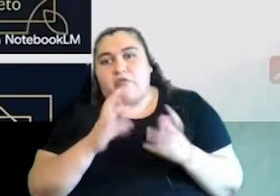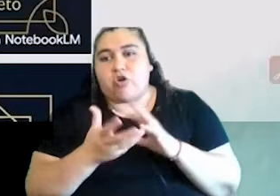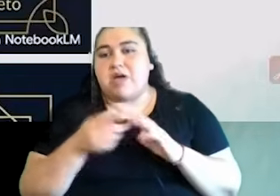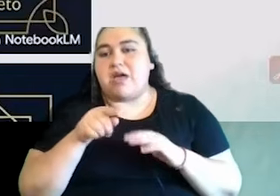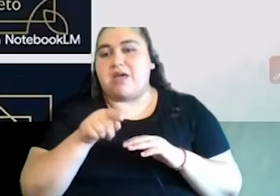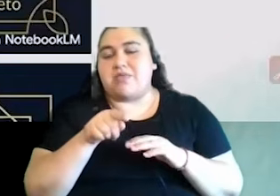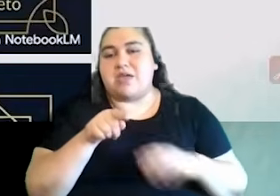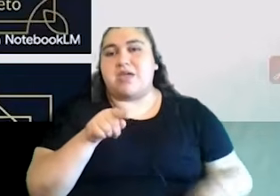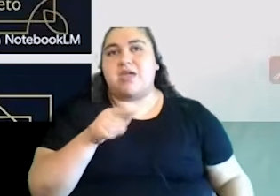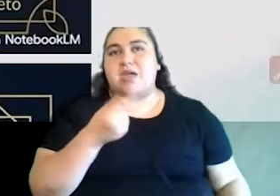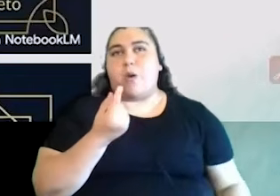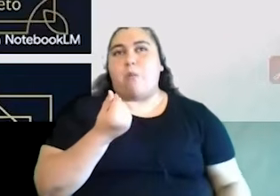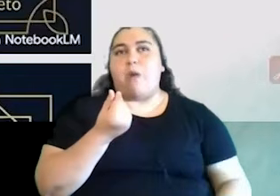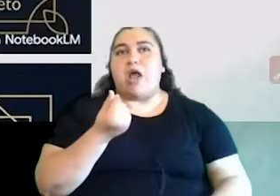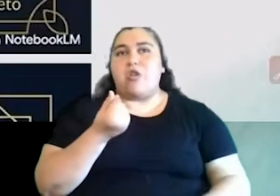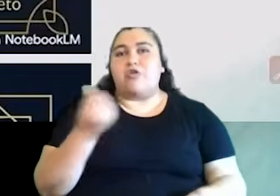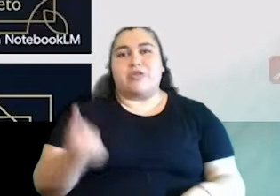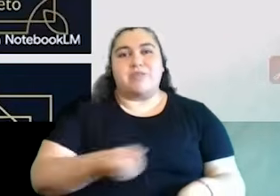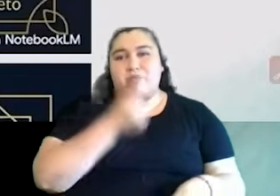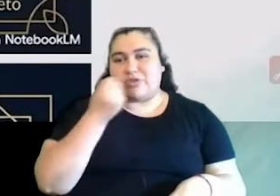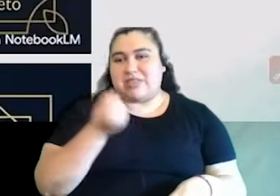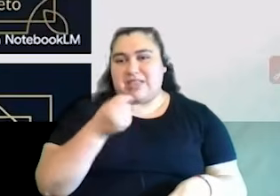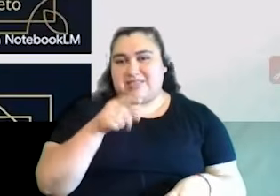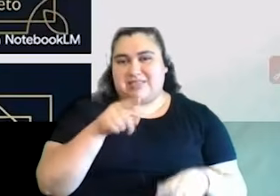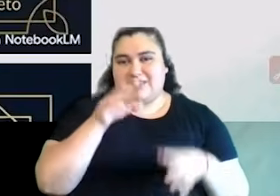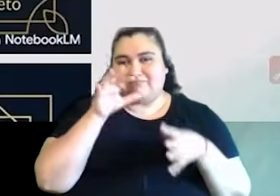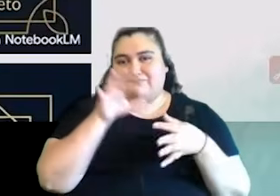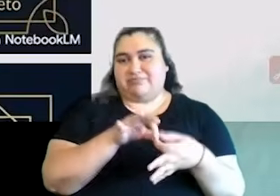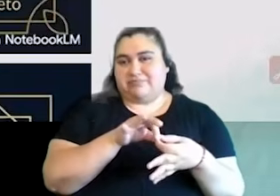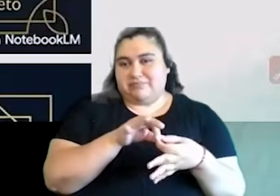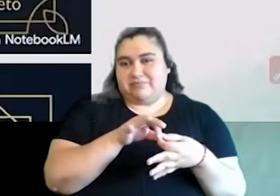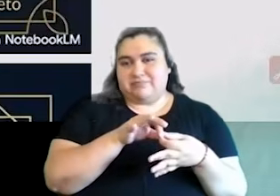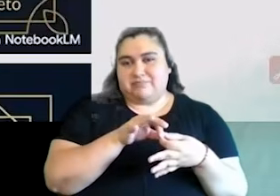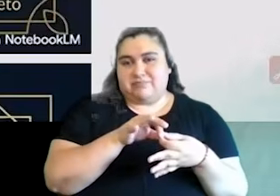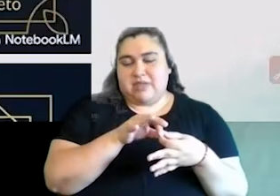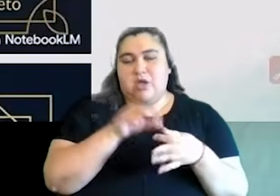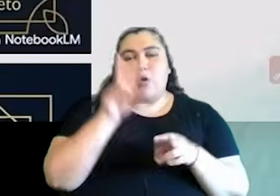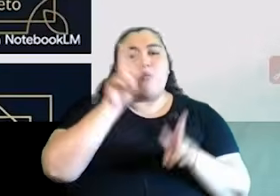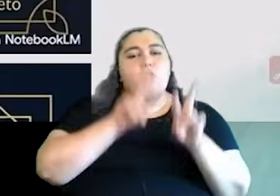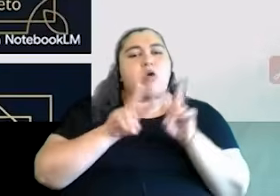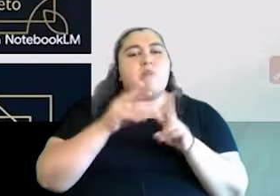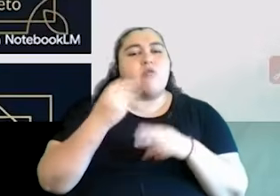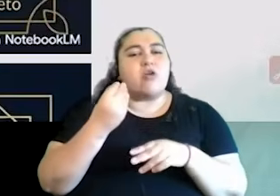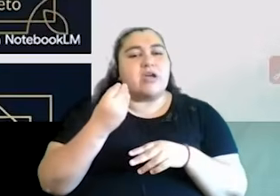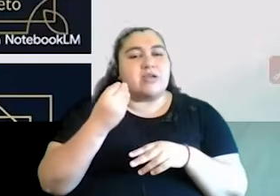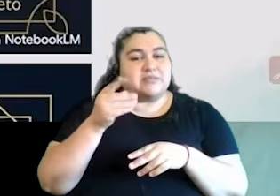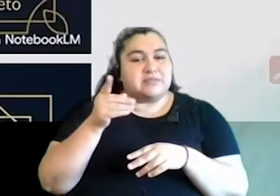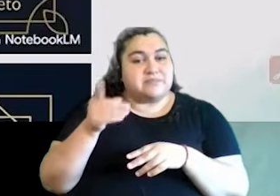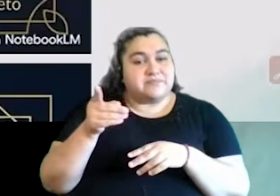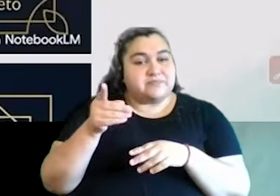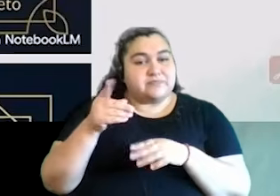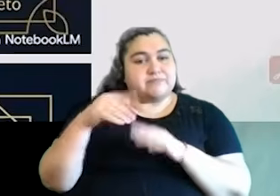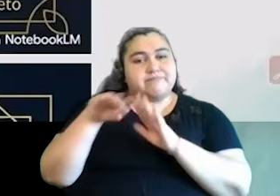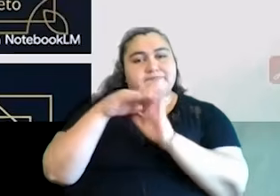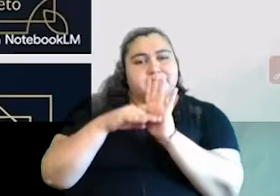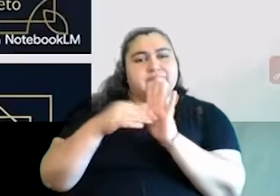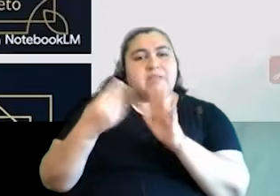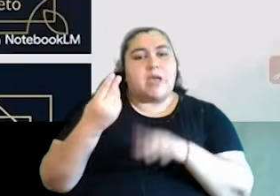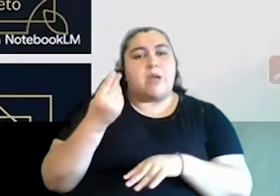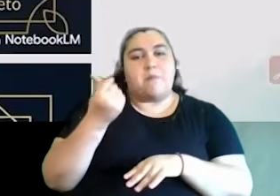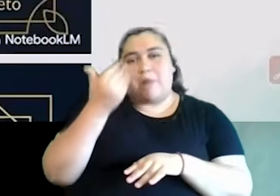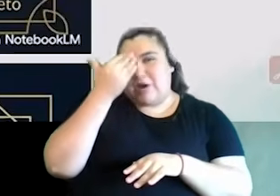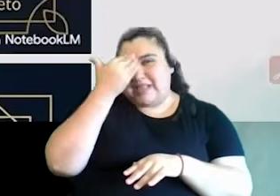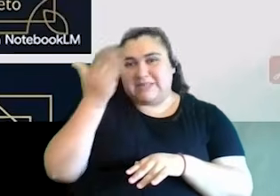un valor importante. En este caso se estableció que ese valor va a ser el 15%.